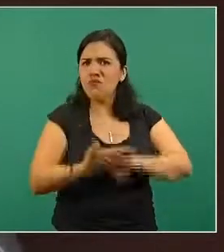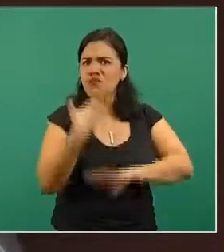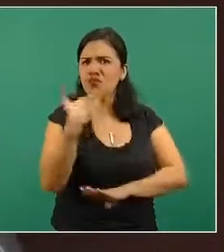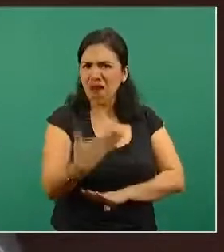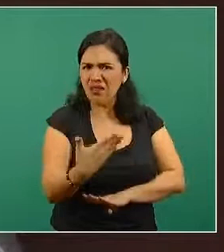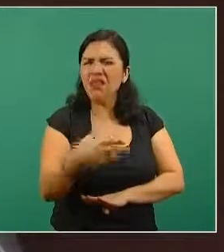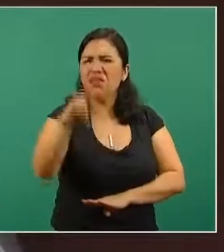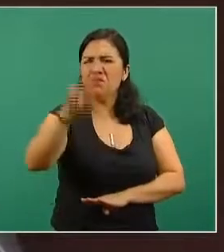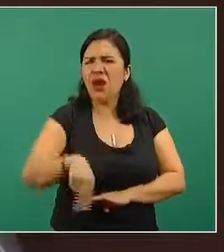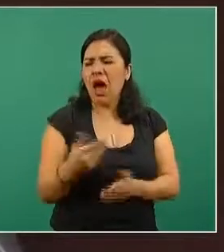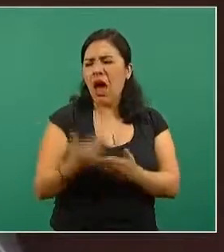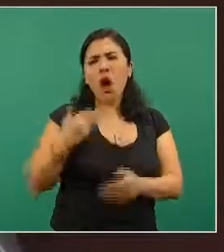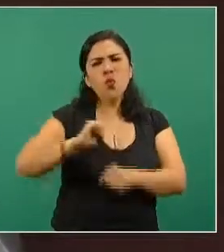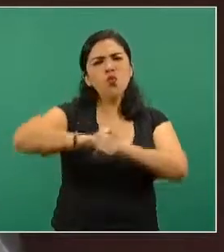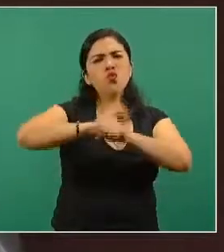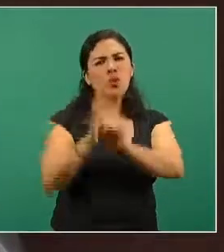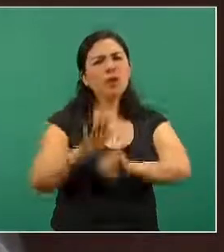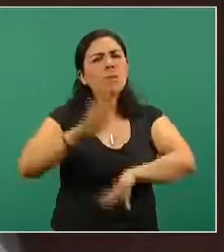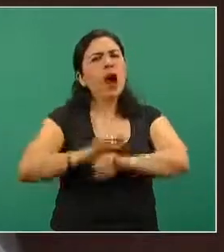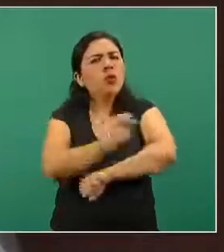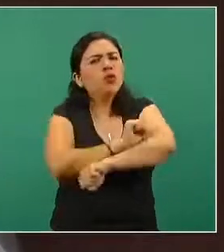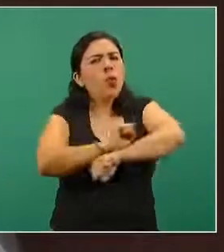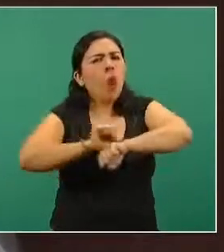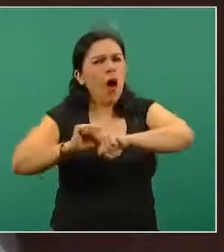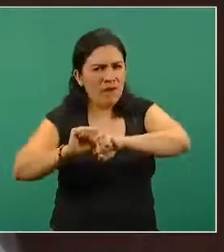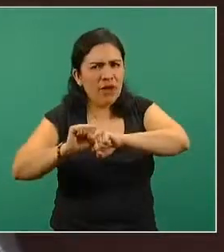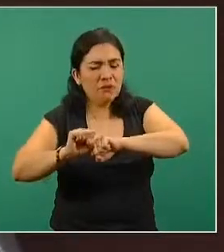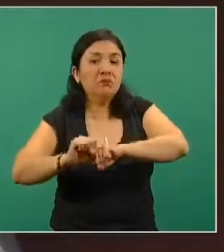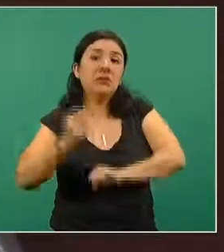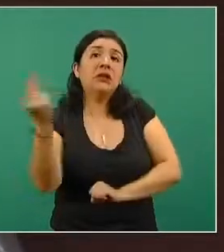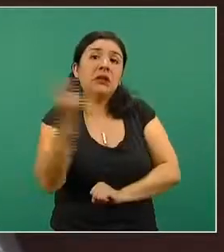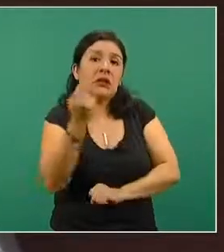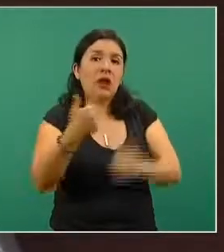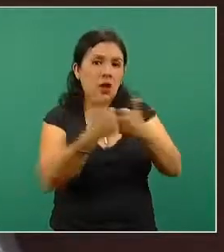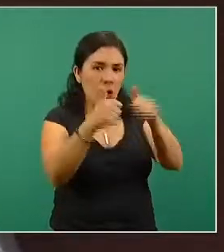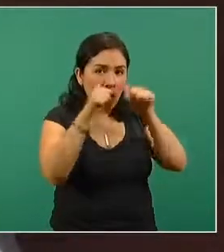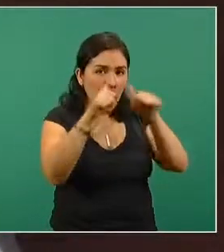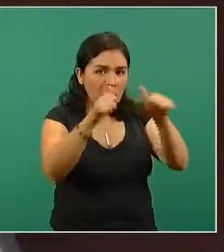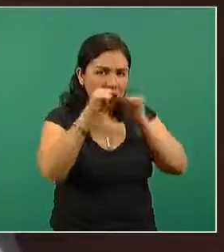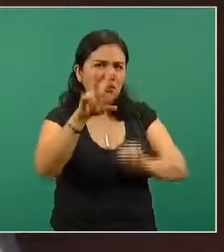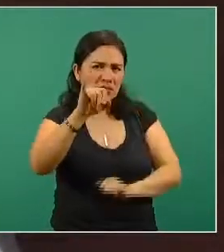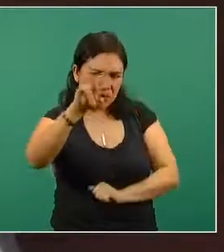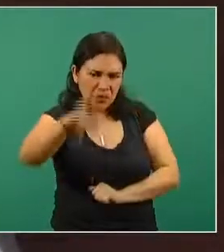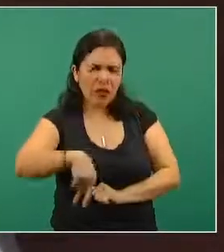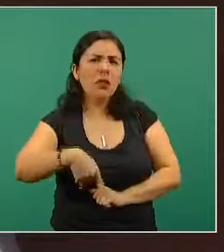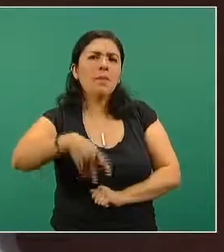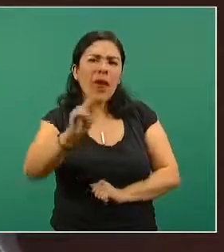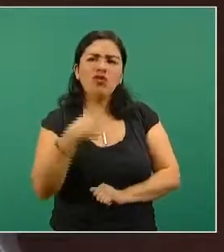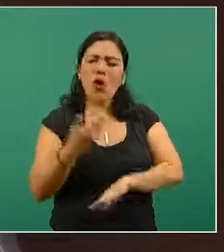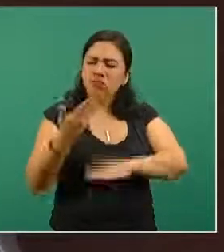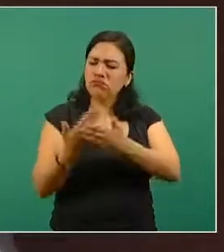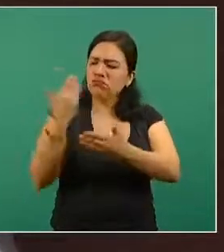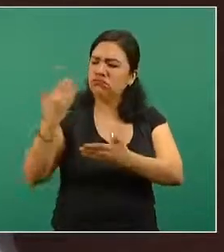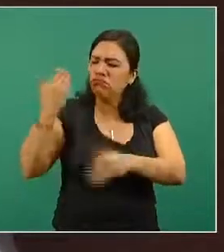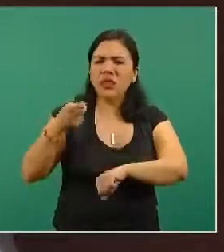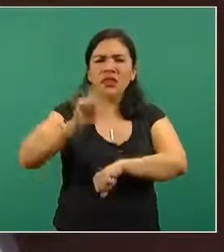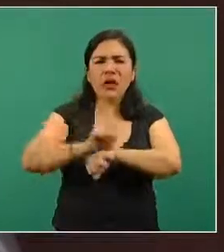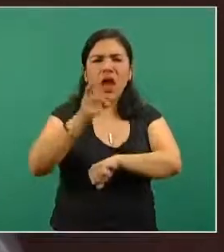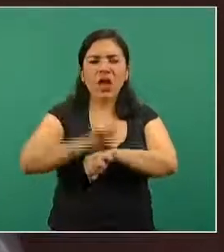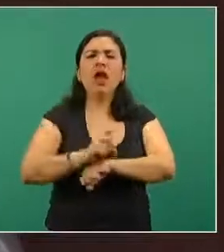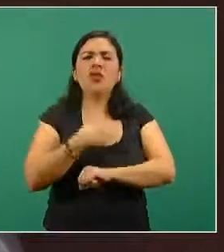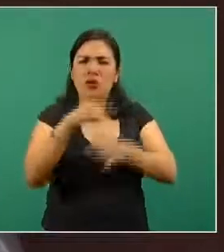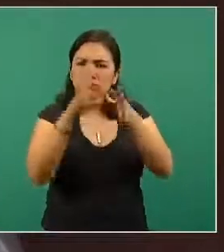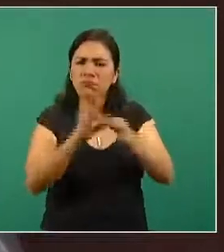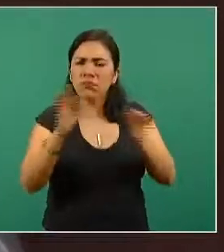Tuvo un cuadro de COVID moderado, por eso requirió una atención y como se ha comentado en estos días, requirió